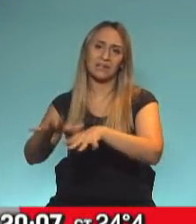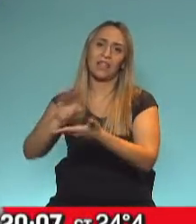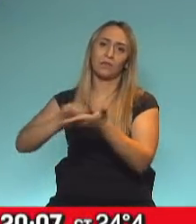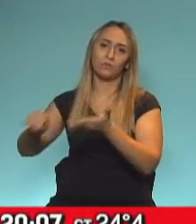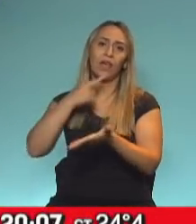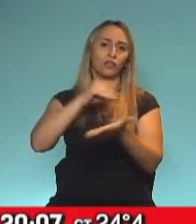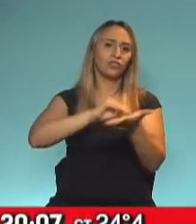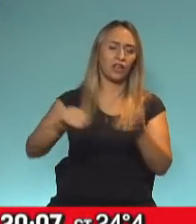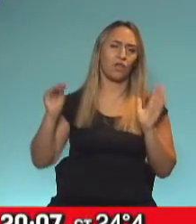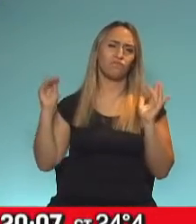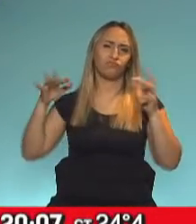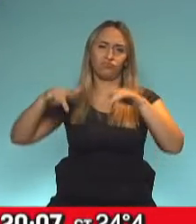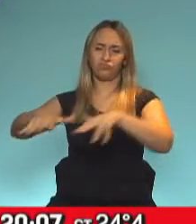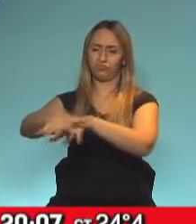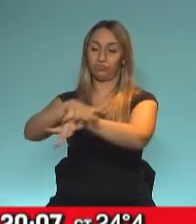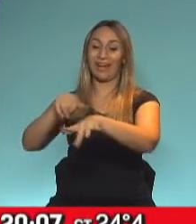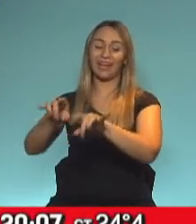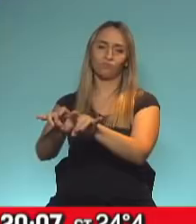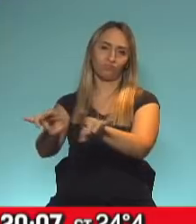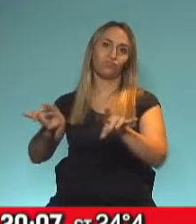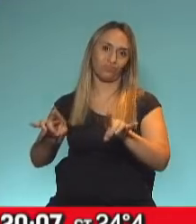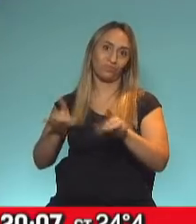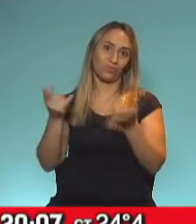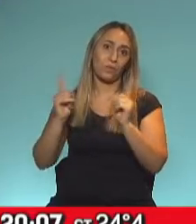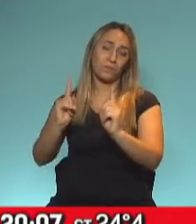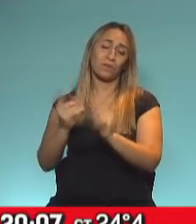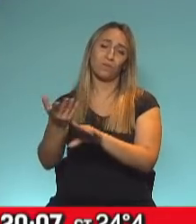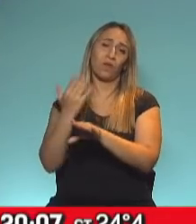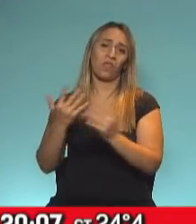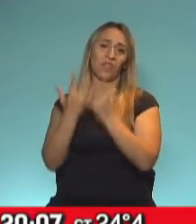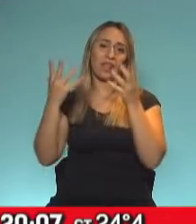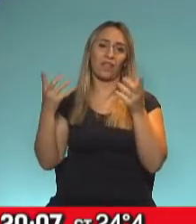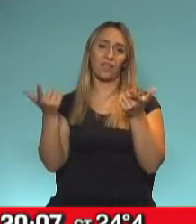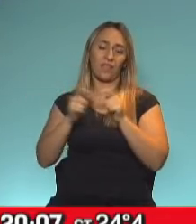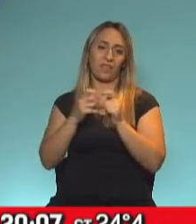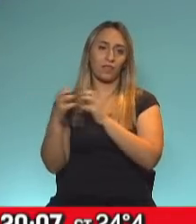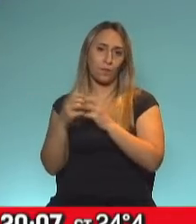como en senadores, en los días de debate sobre el